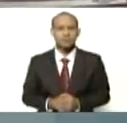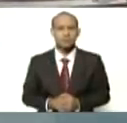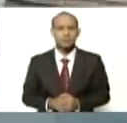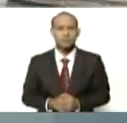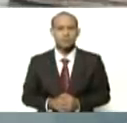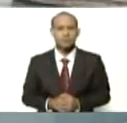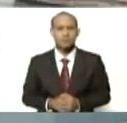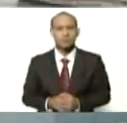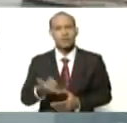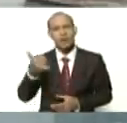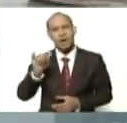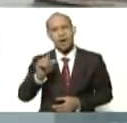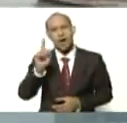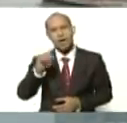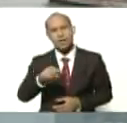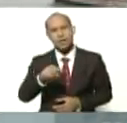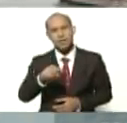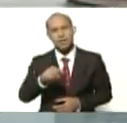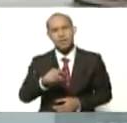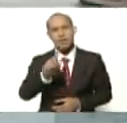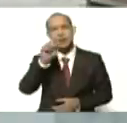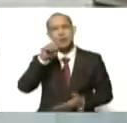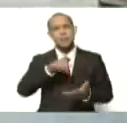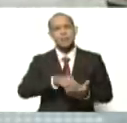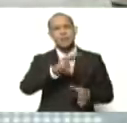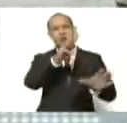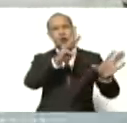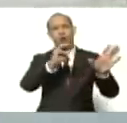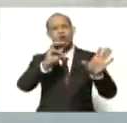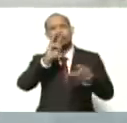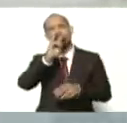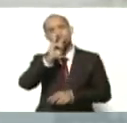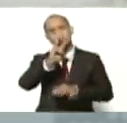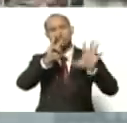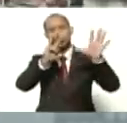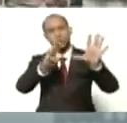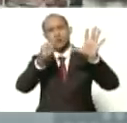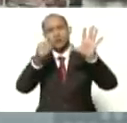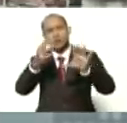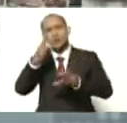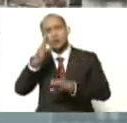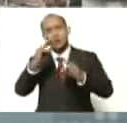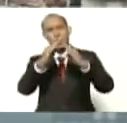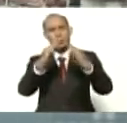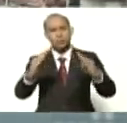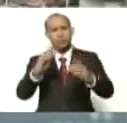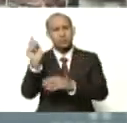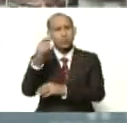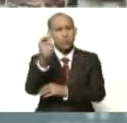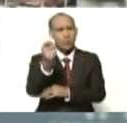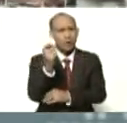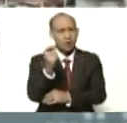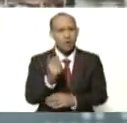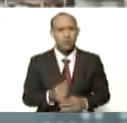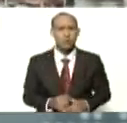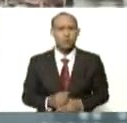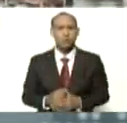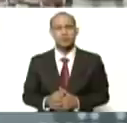tenemos además rancherías 1864 rancherías de pescadores